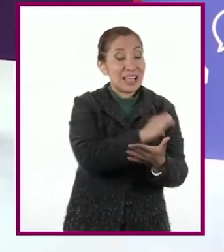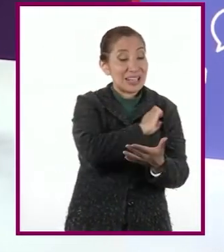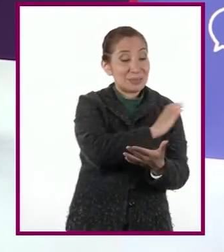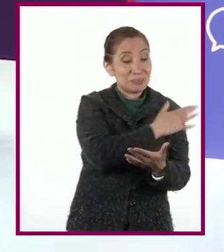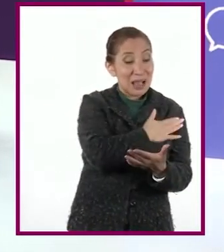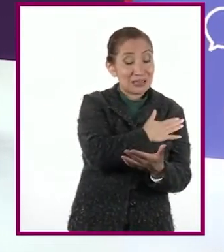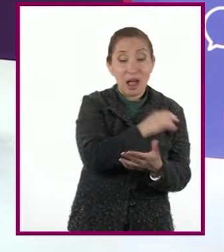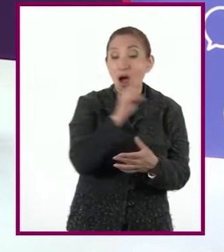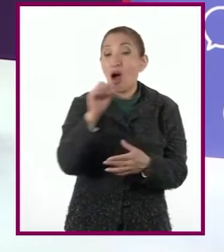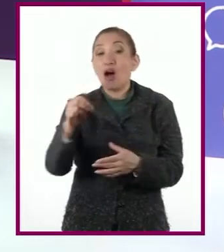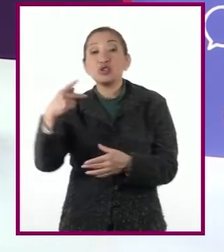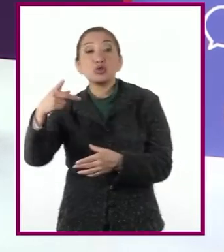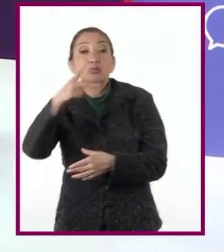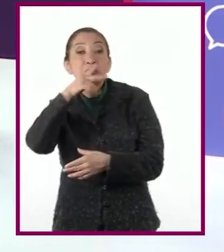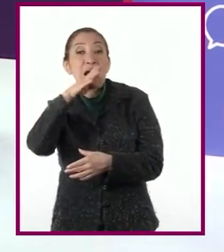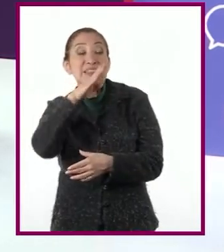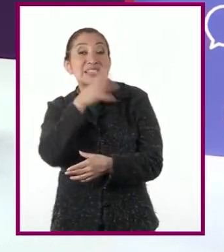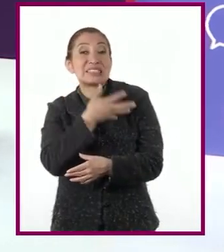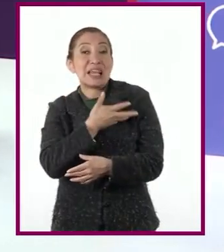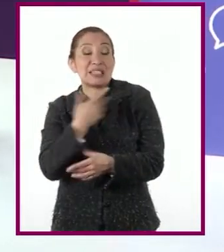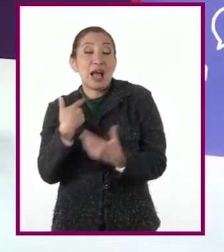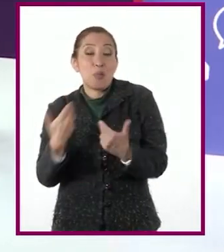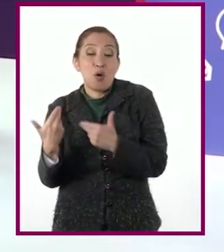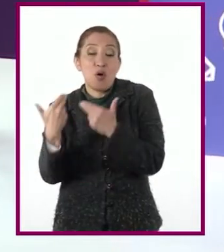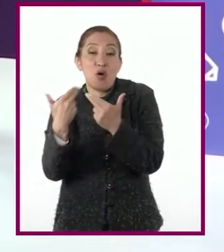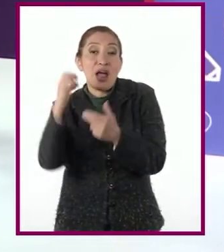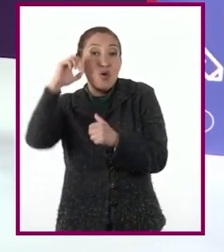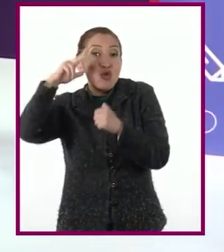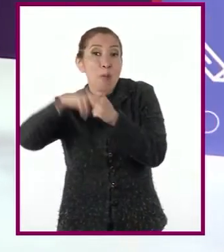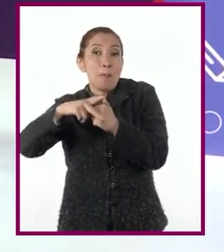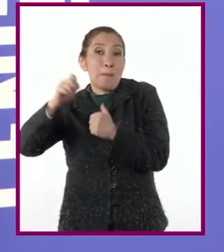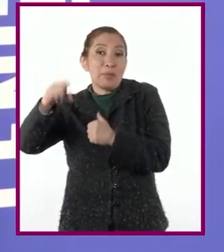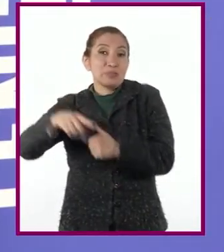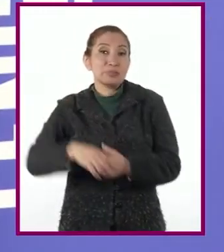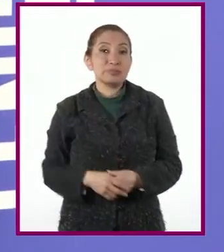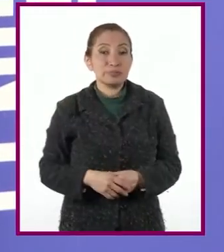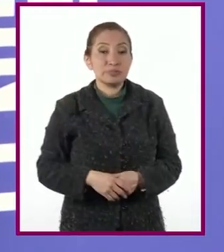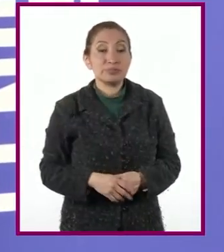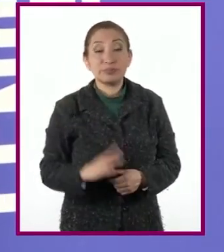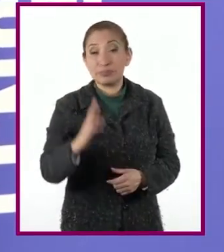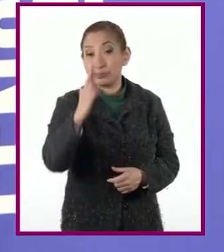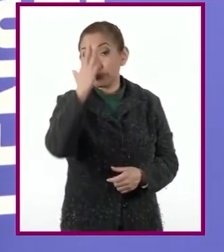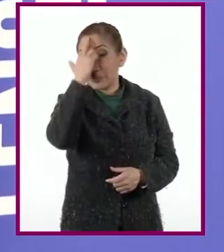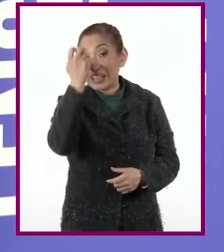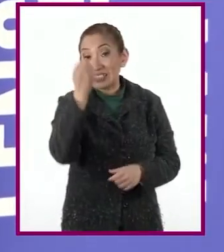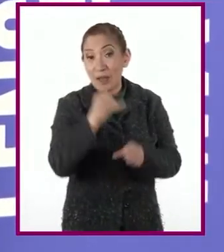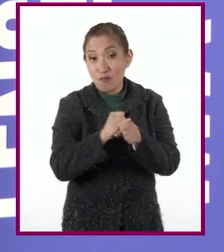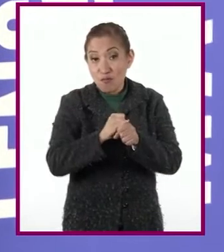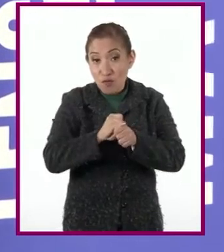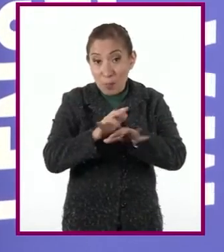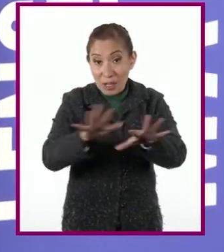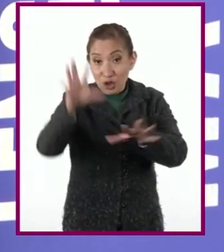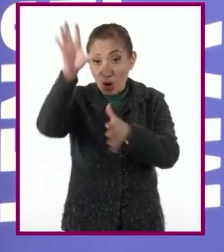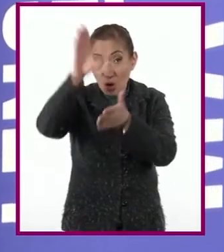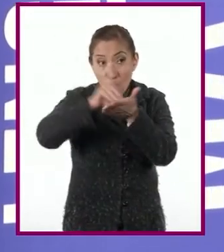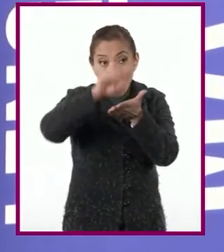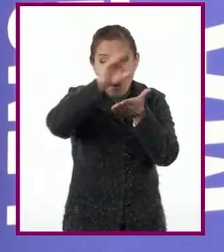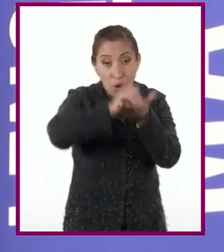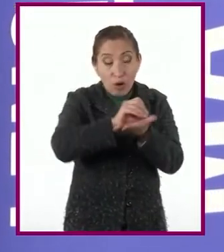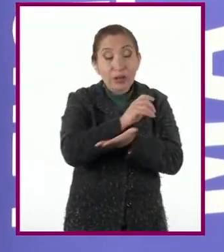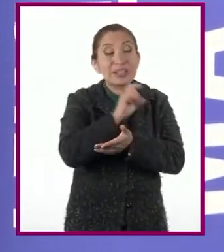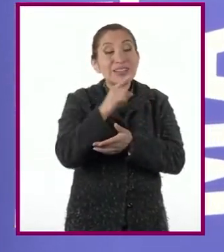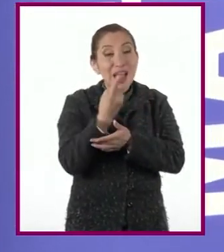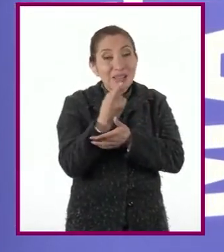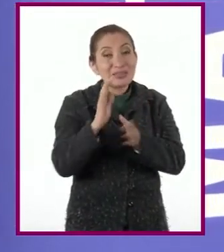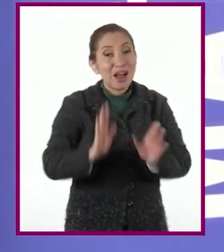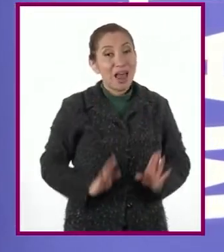España o que sus padres tenían descendencia europea. Recuerden que esta información que recabaron tiene que ver